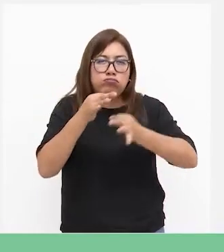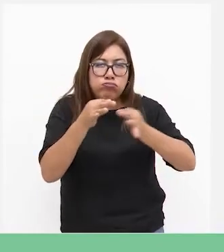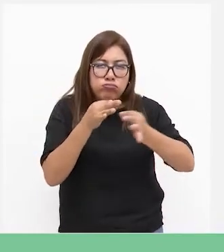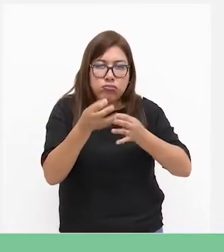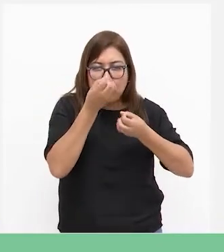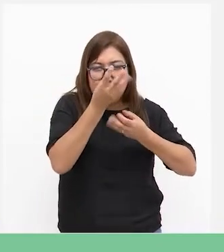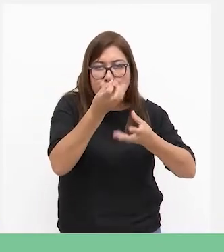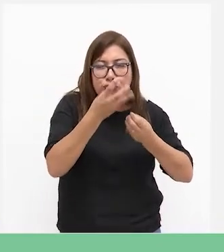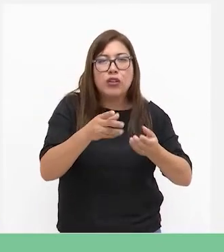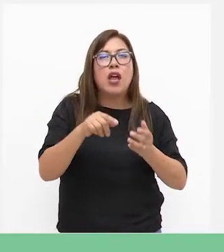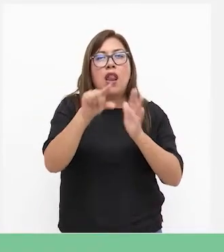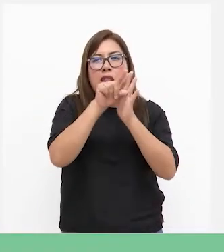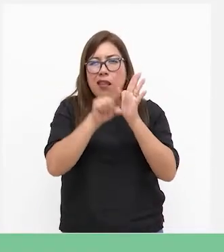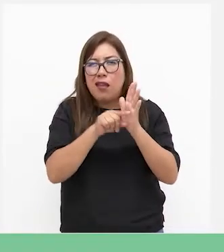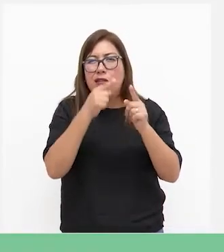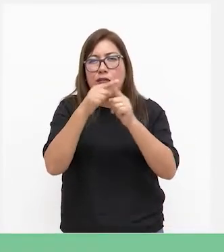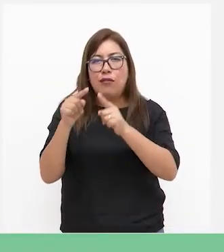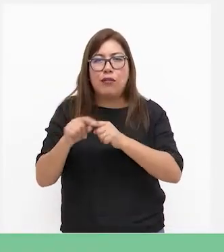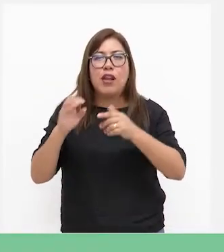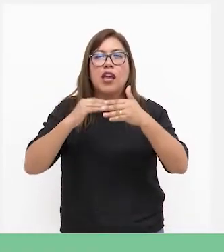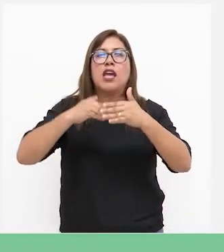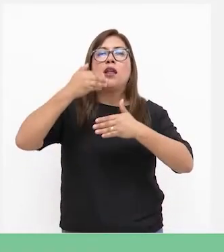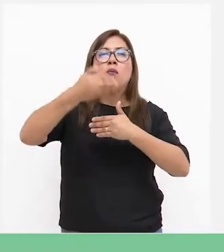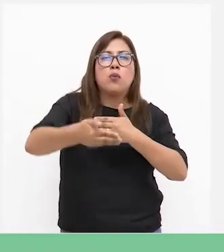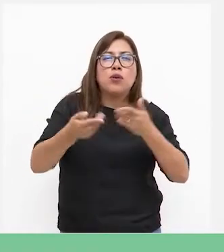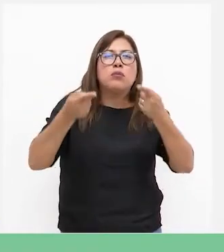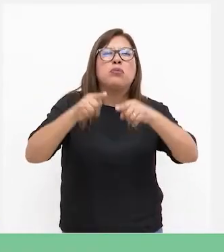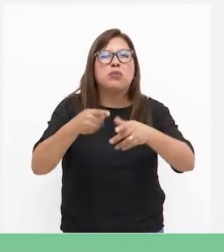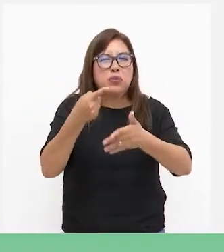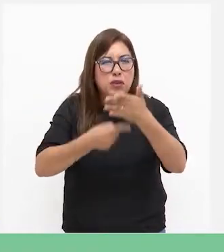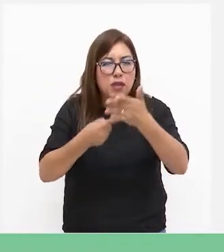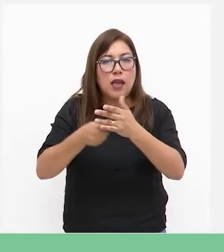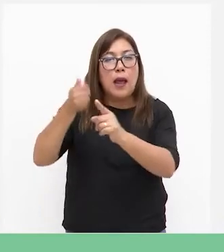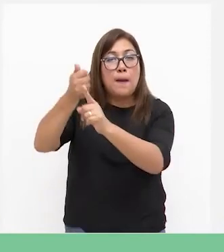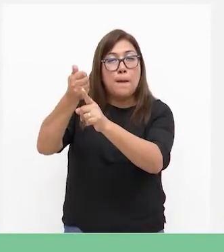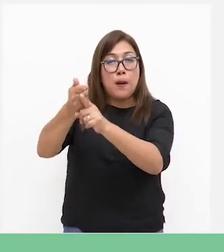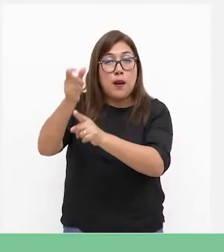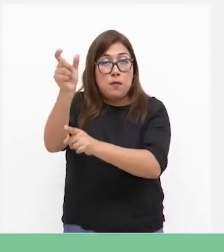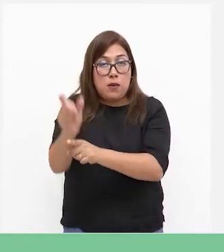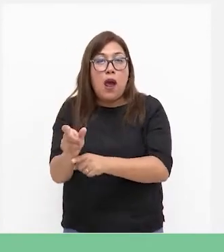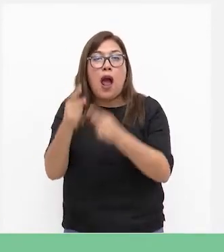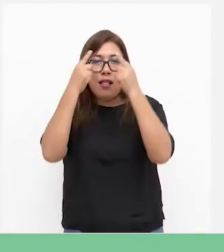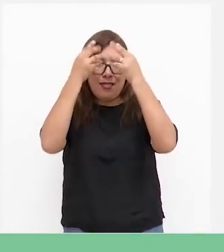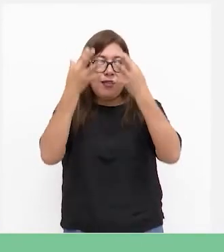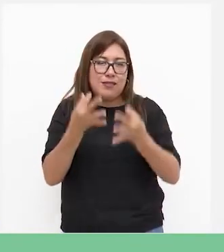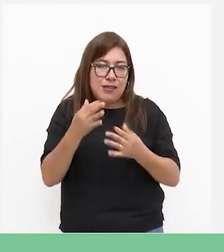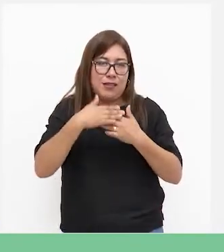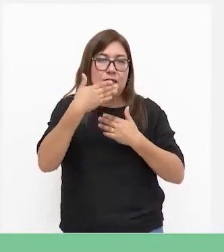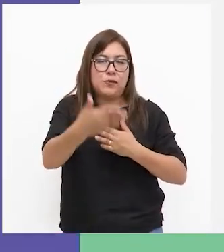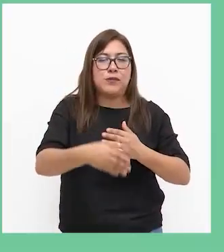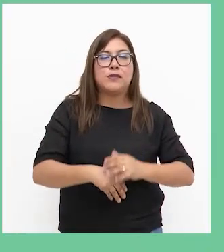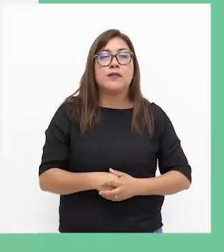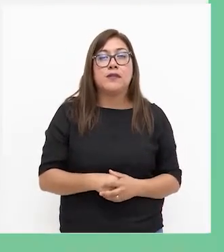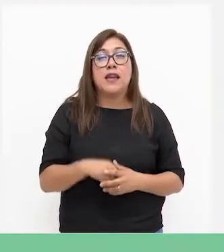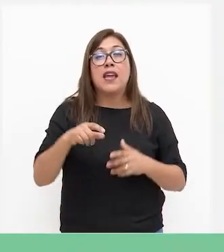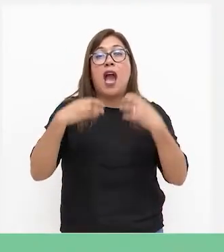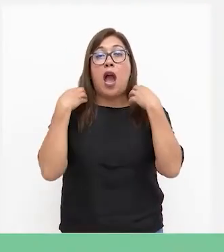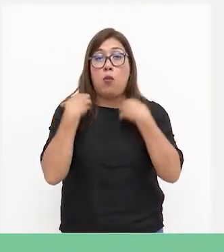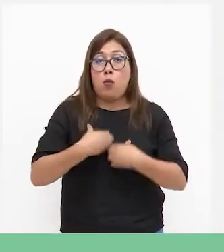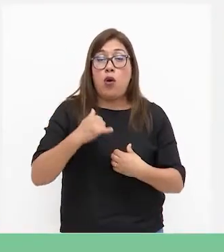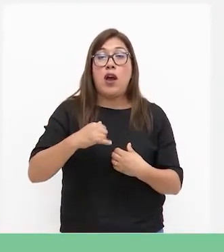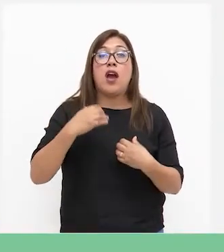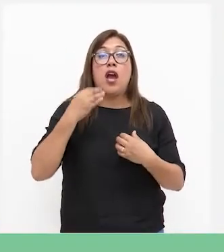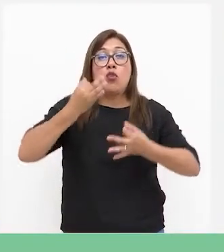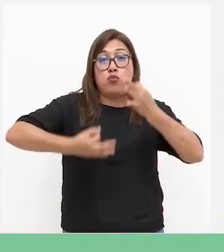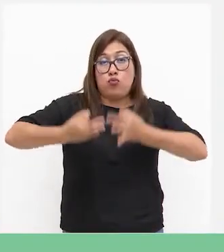contenido de los actos jurídicos y sus consecuencias para que la propia persona decida en base a ello. Los